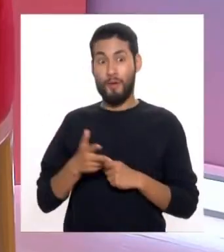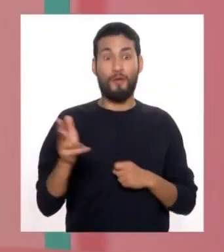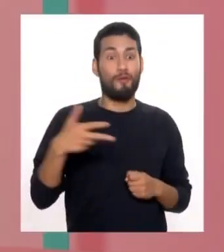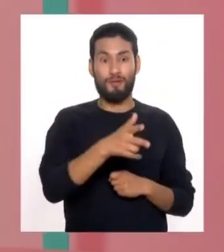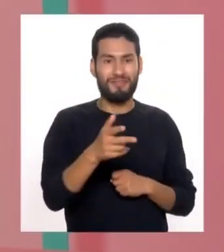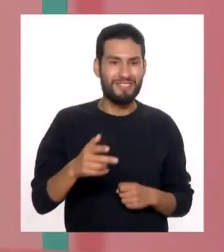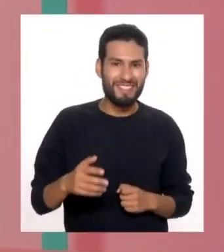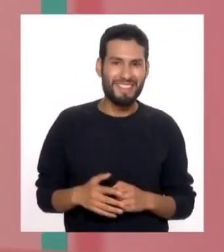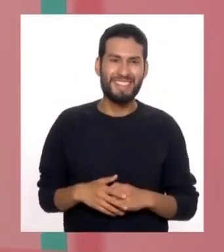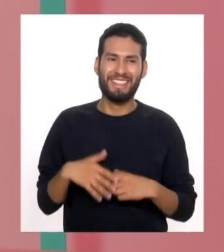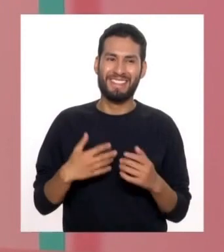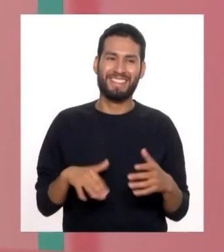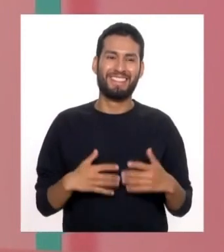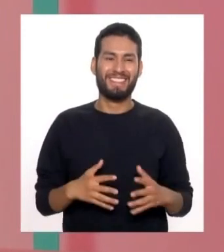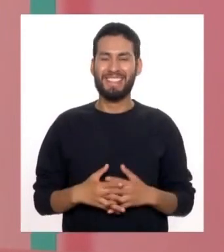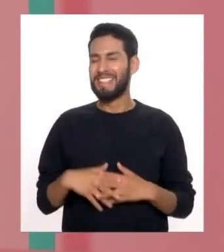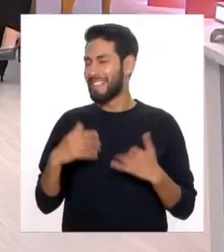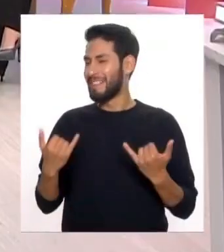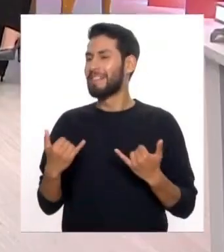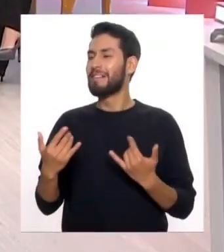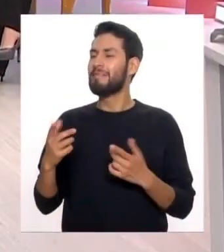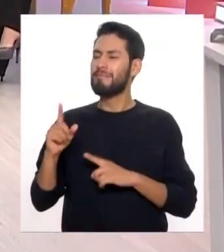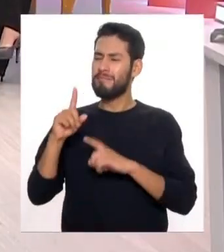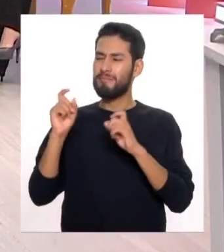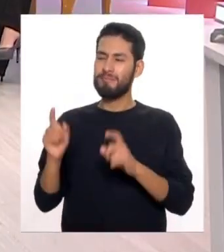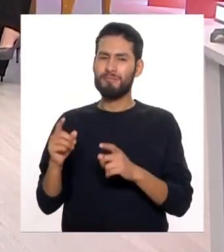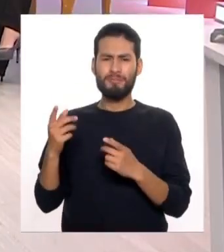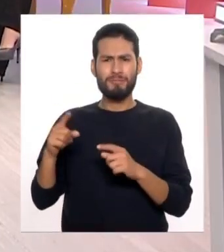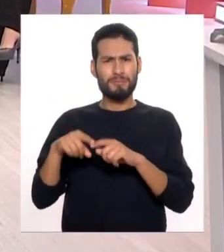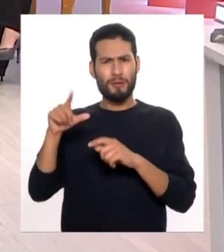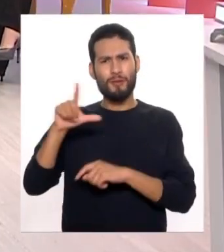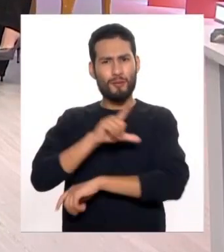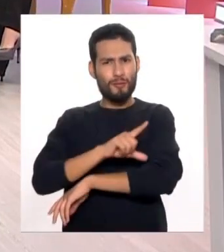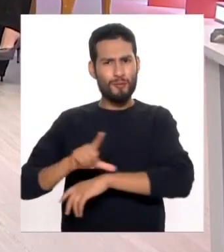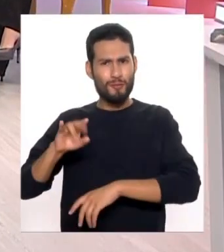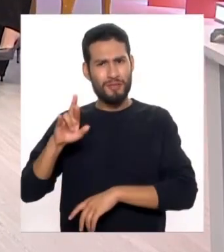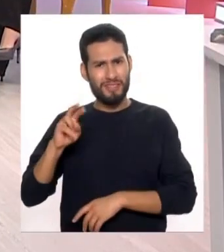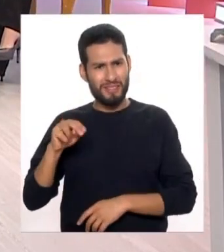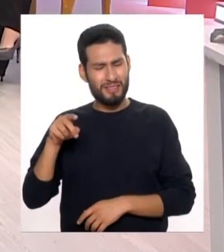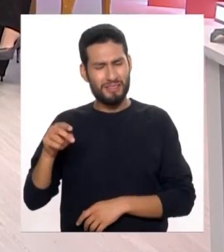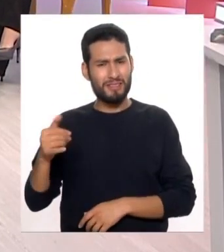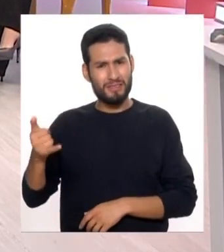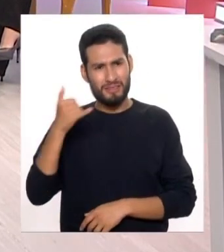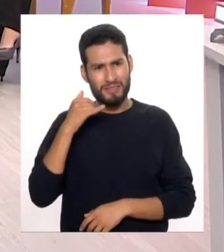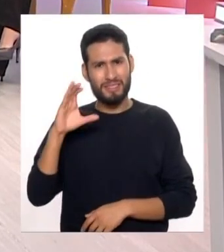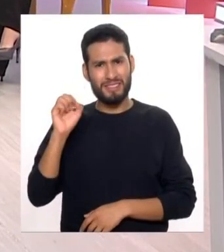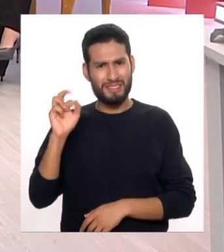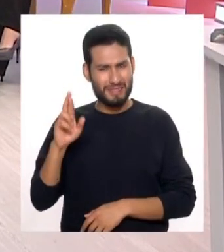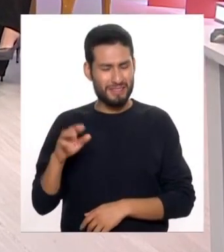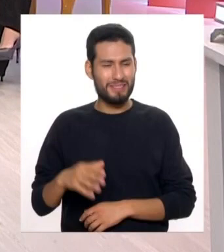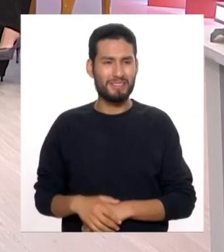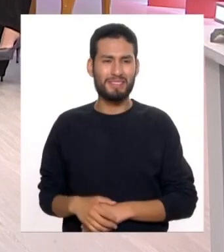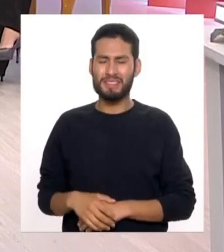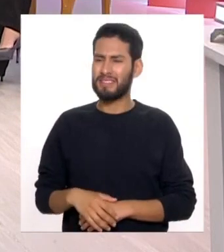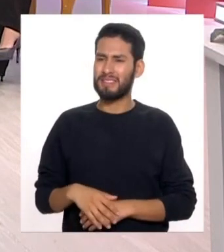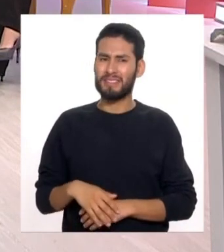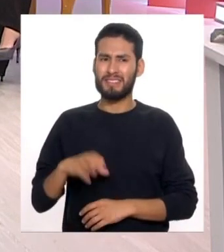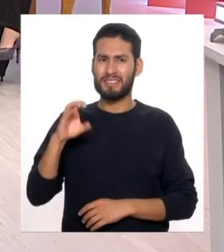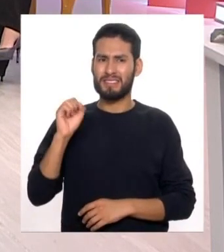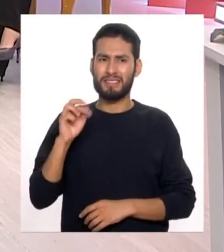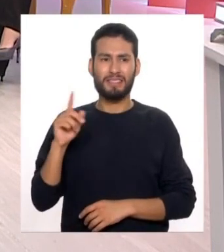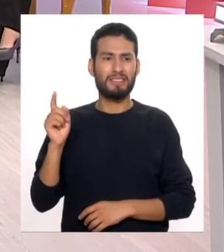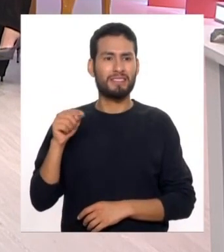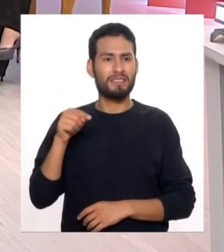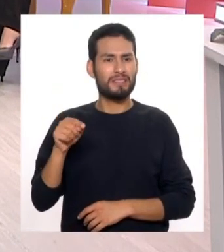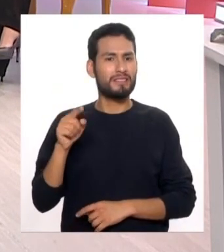rápido. Bicicleta. Pero teníamos una pregunta pendiente de Lurín, que nos estaba llamando César. César, adelante, por favor. Nos